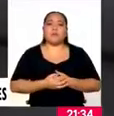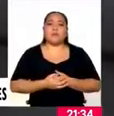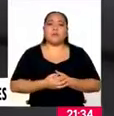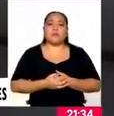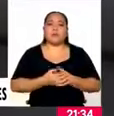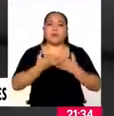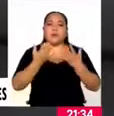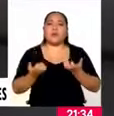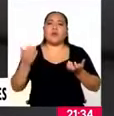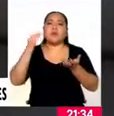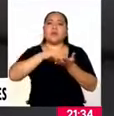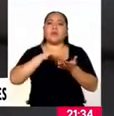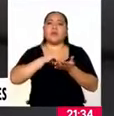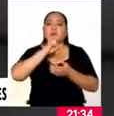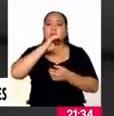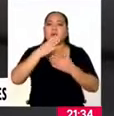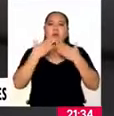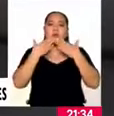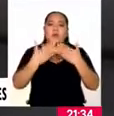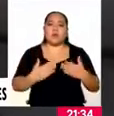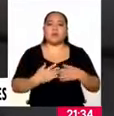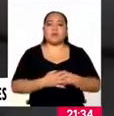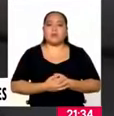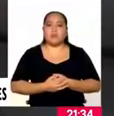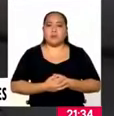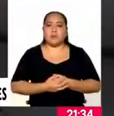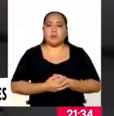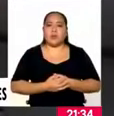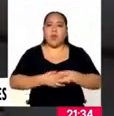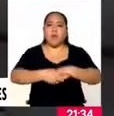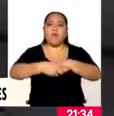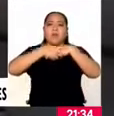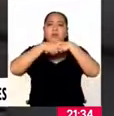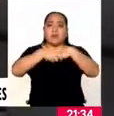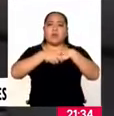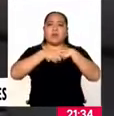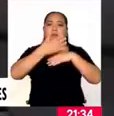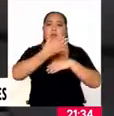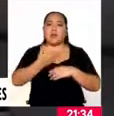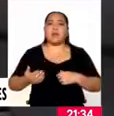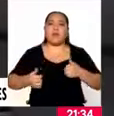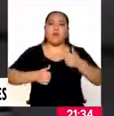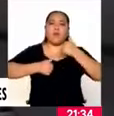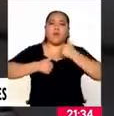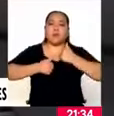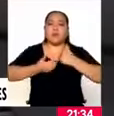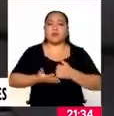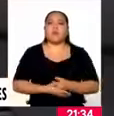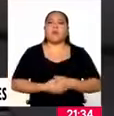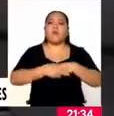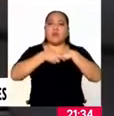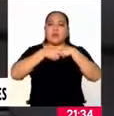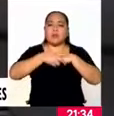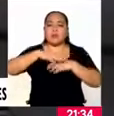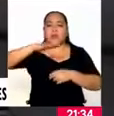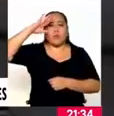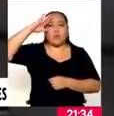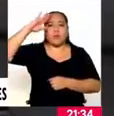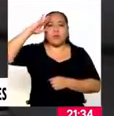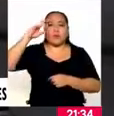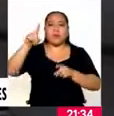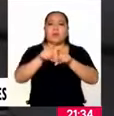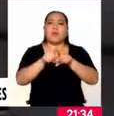Quiero reiterar mi agradecimiento y mi felicitación a nuestras Fuerzas Armadas, a nuestra Policía Nacional y